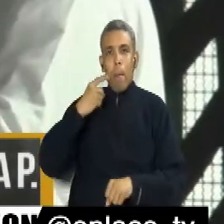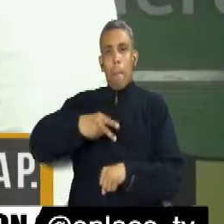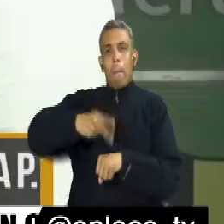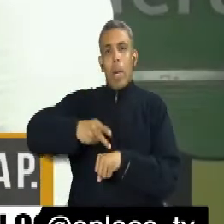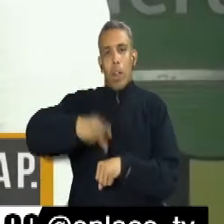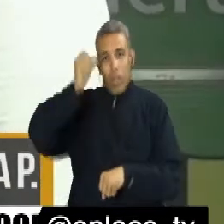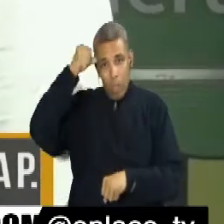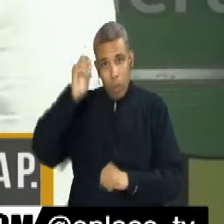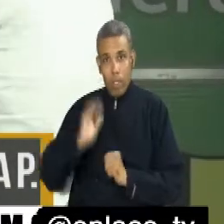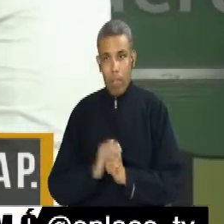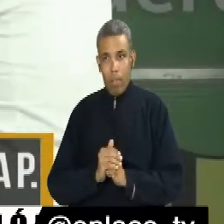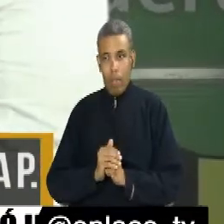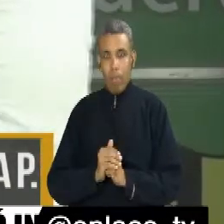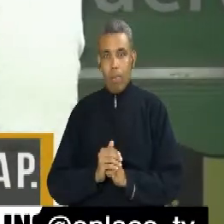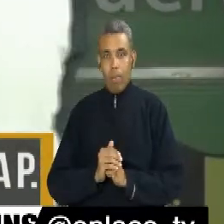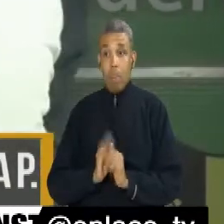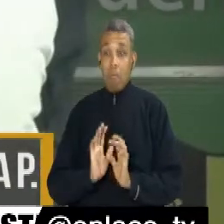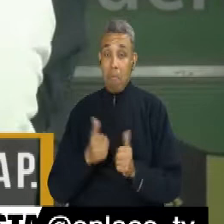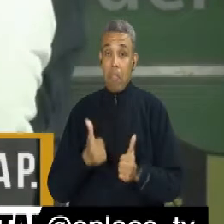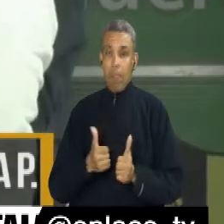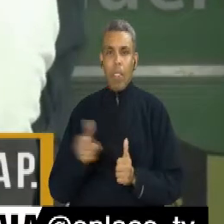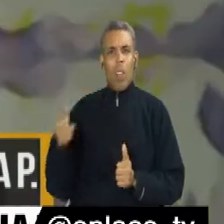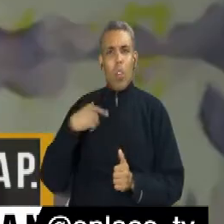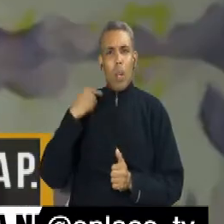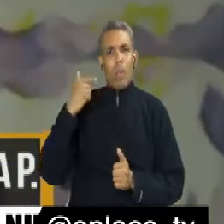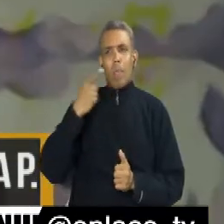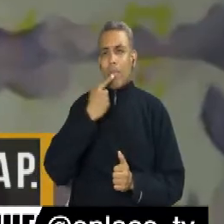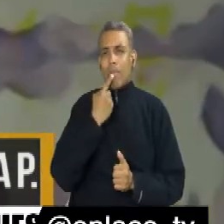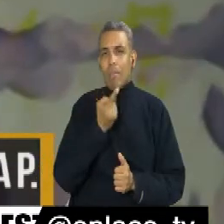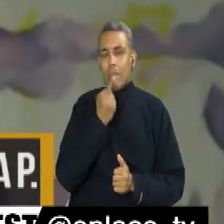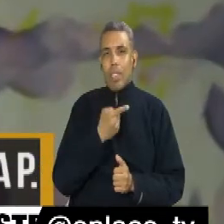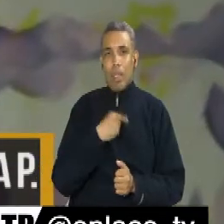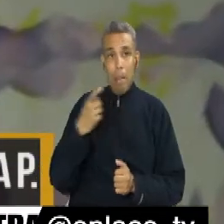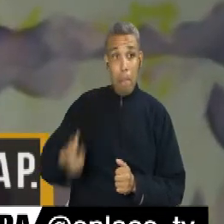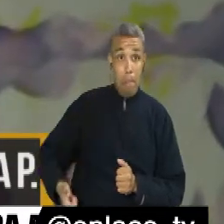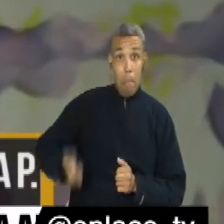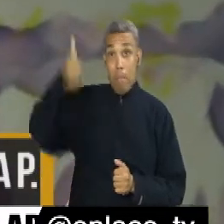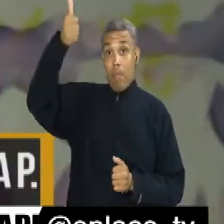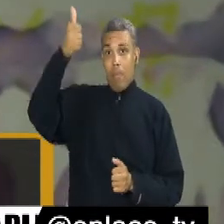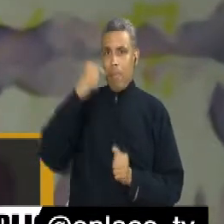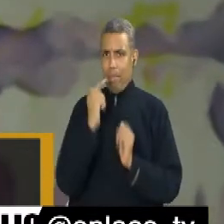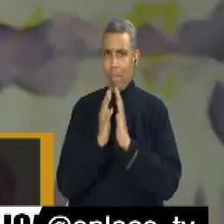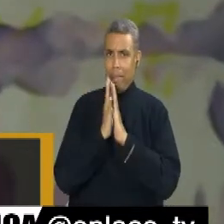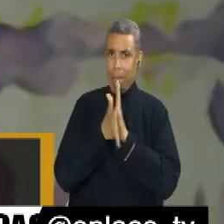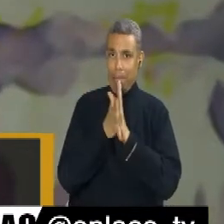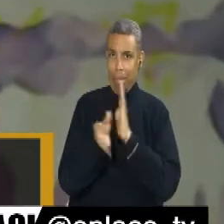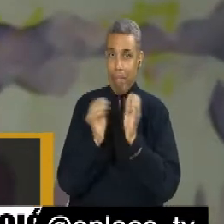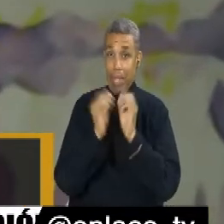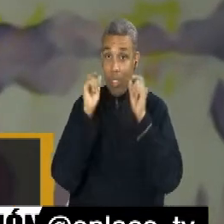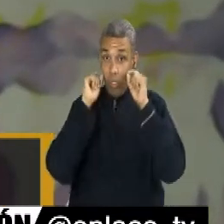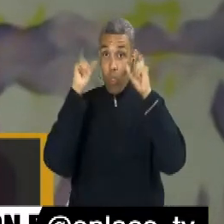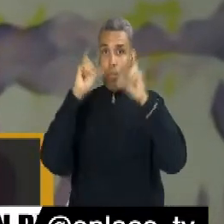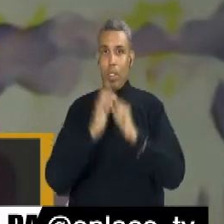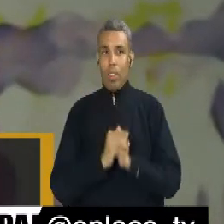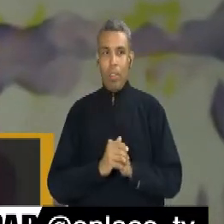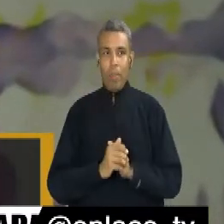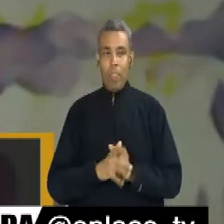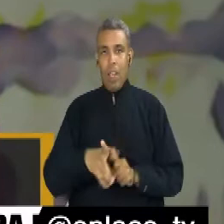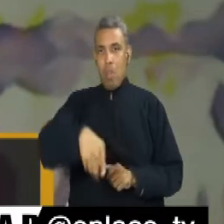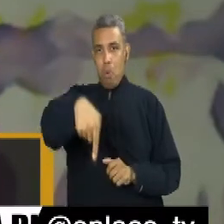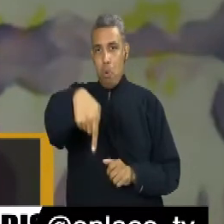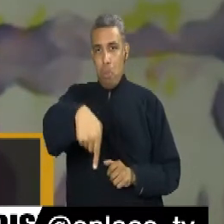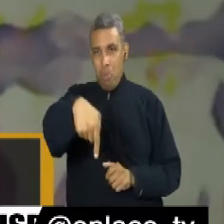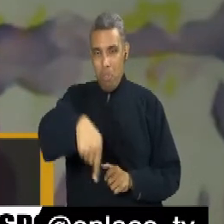aún no se cierra el libro de contrataciones para el segundo semestre. Y tenemos más cositas. Hoy llega un nuevo